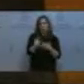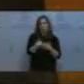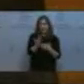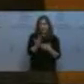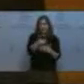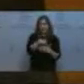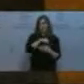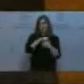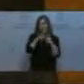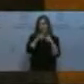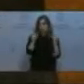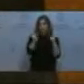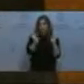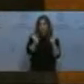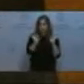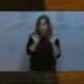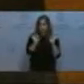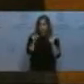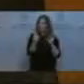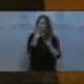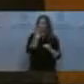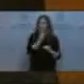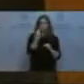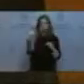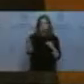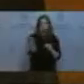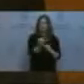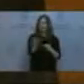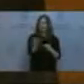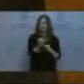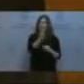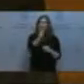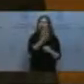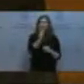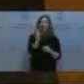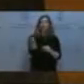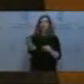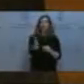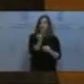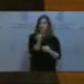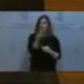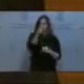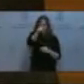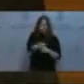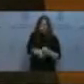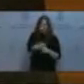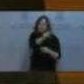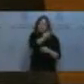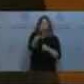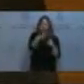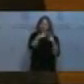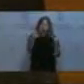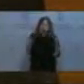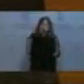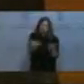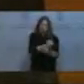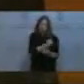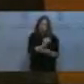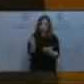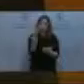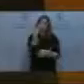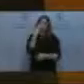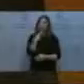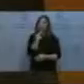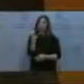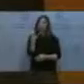nueva versión. Comprométase también hoy aquí con todos los asturianos, porque estoy